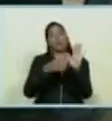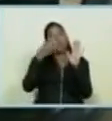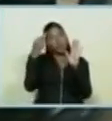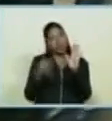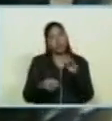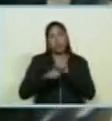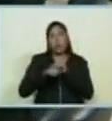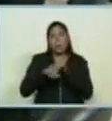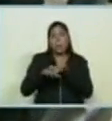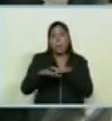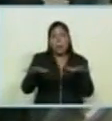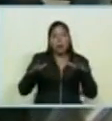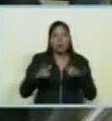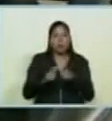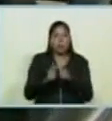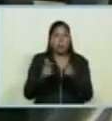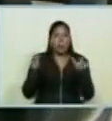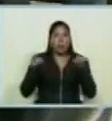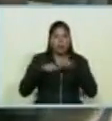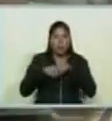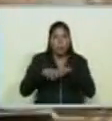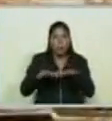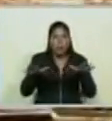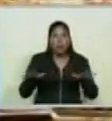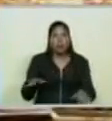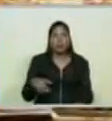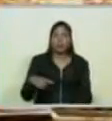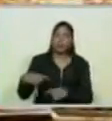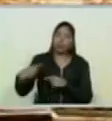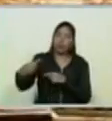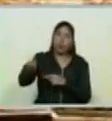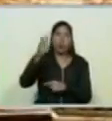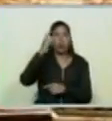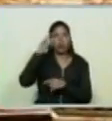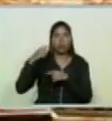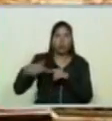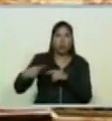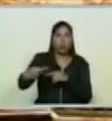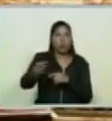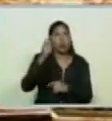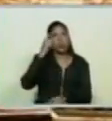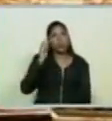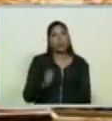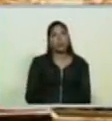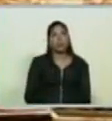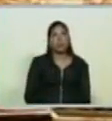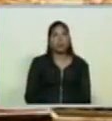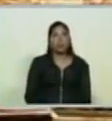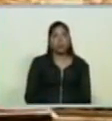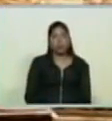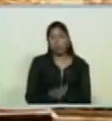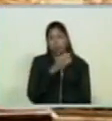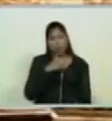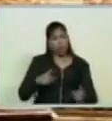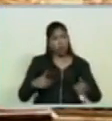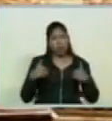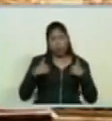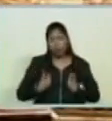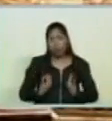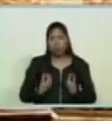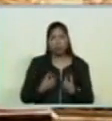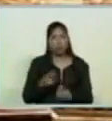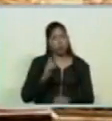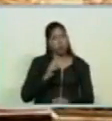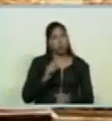multiplicar la verdad, llevar la verdad por los caminos, todos los días, incansablemente, incansablemente,